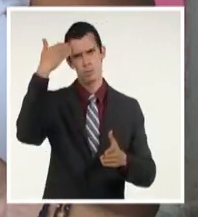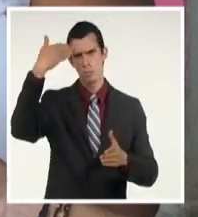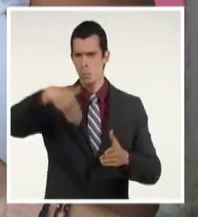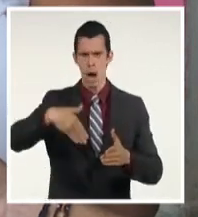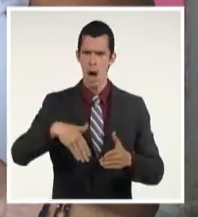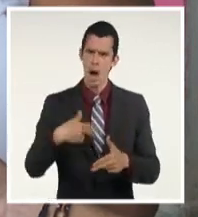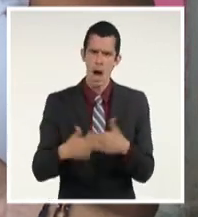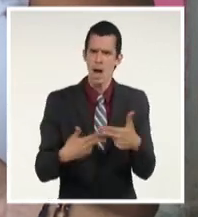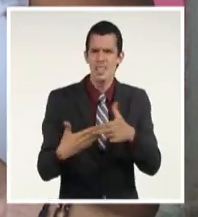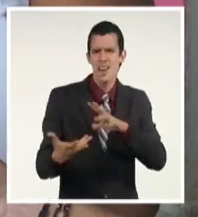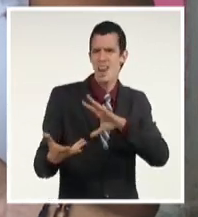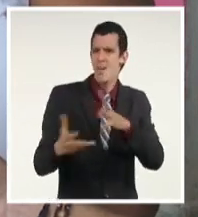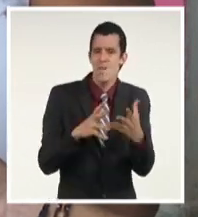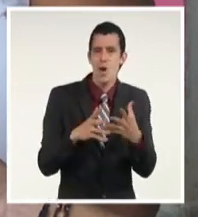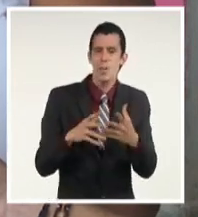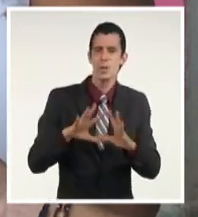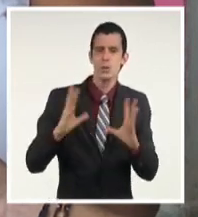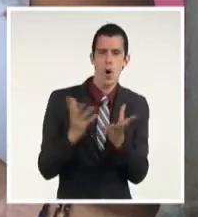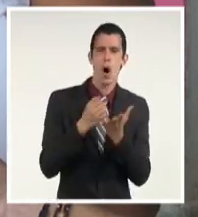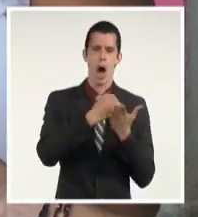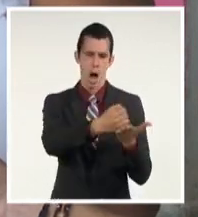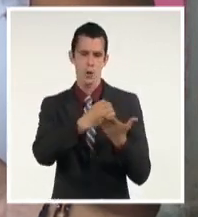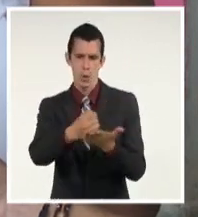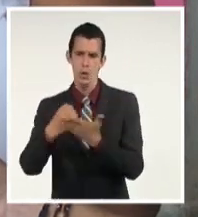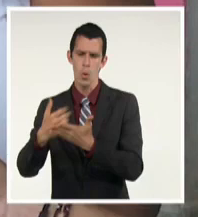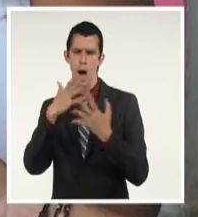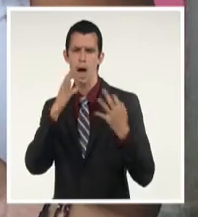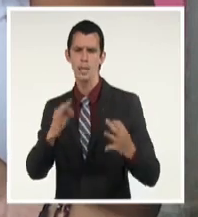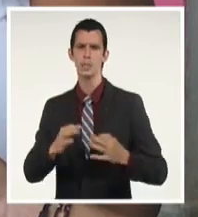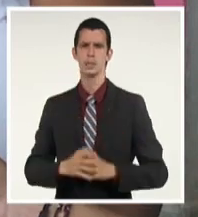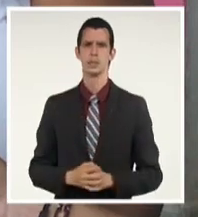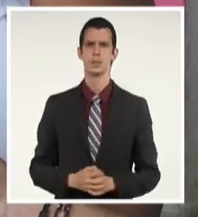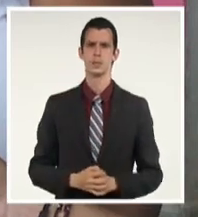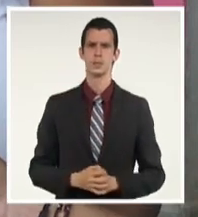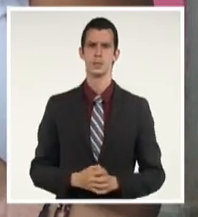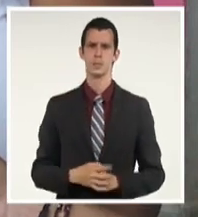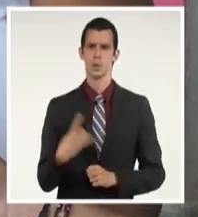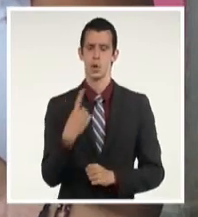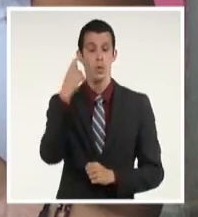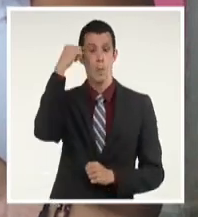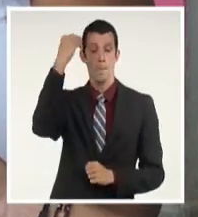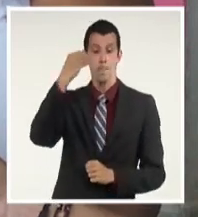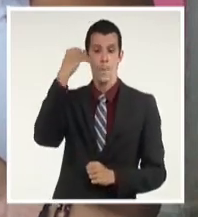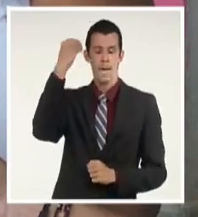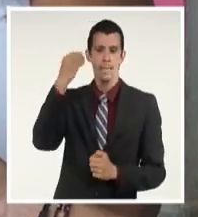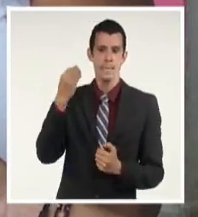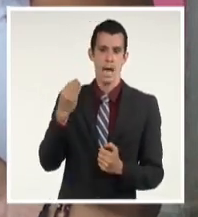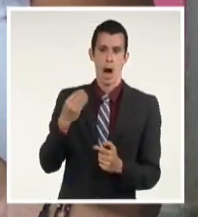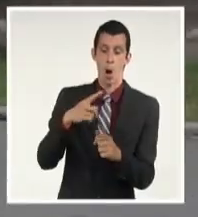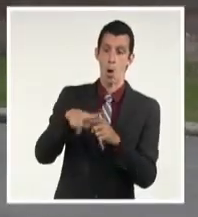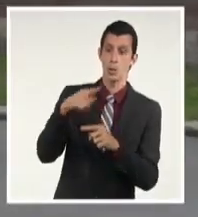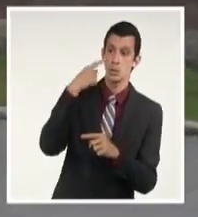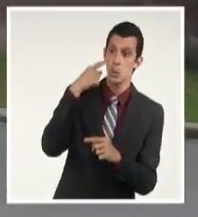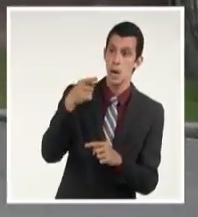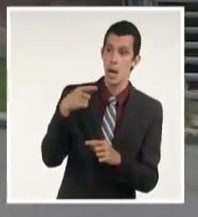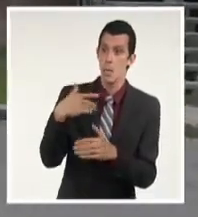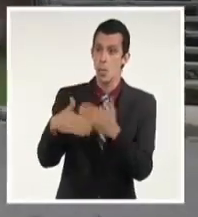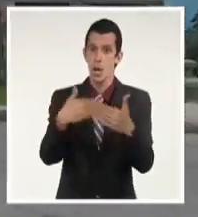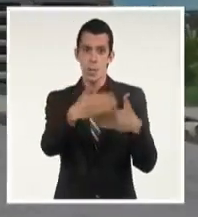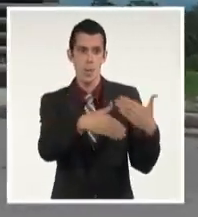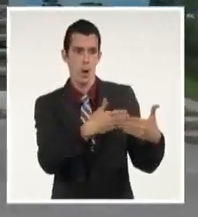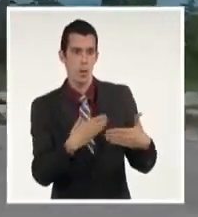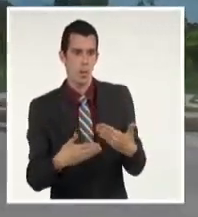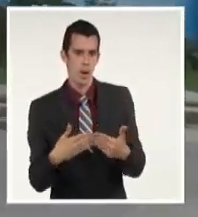en una base de ideas para generar, porque todo el mundo ponía su idea. El